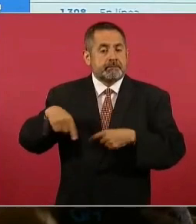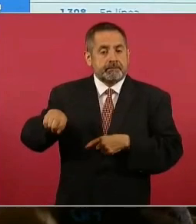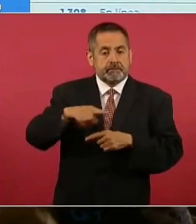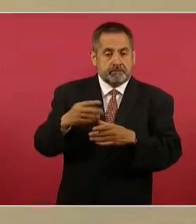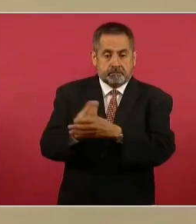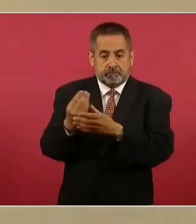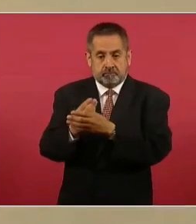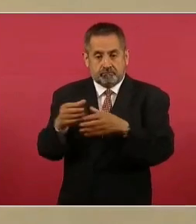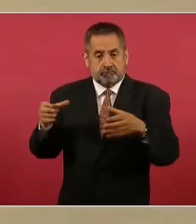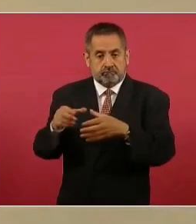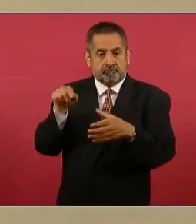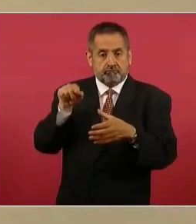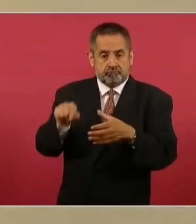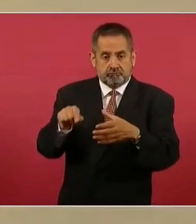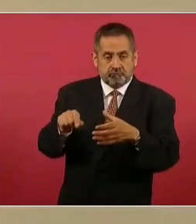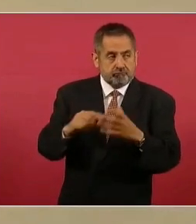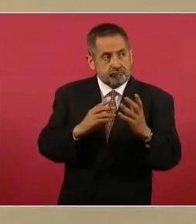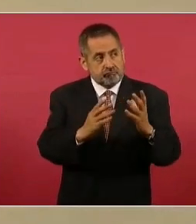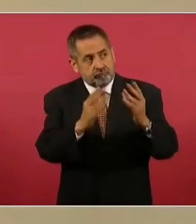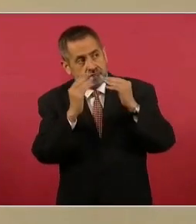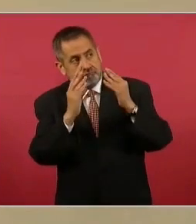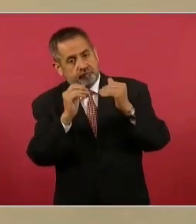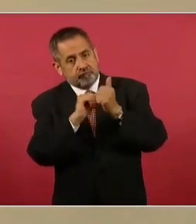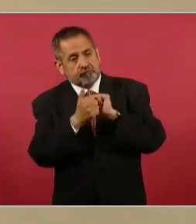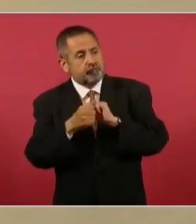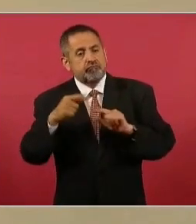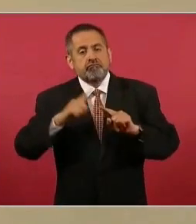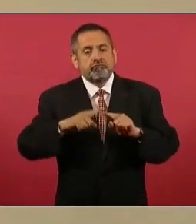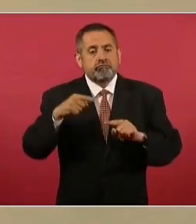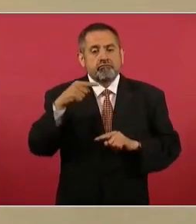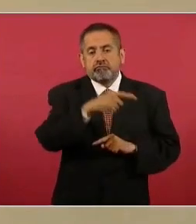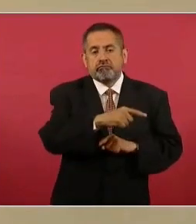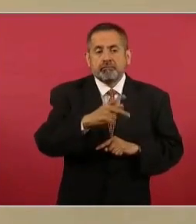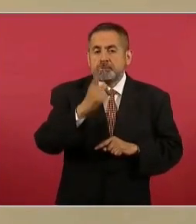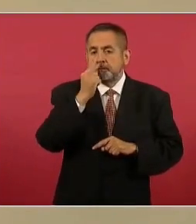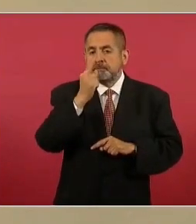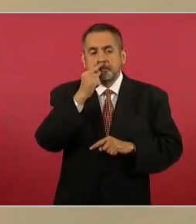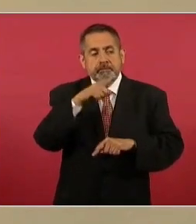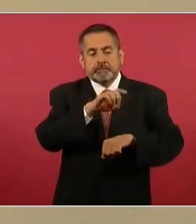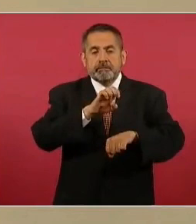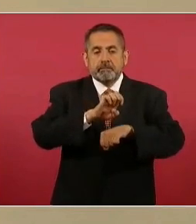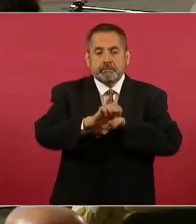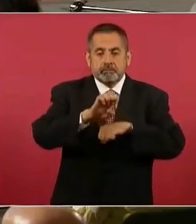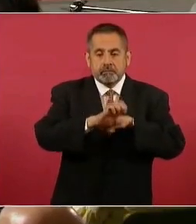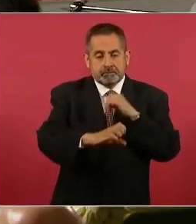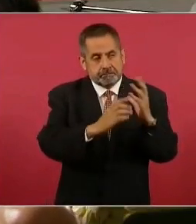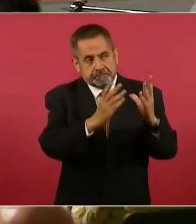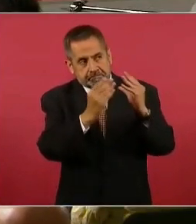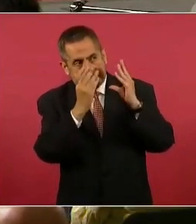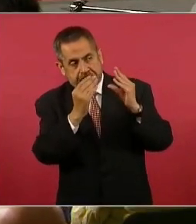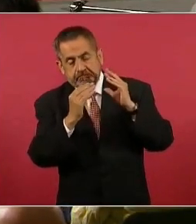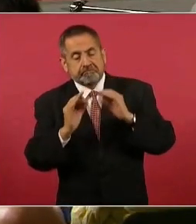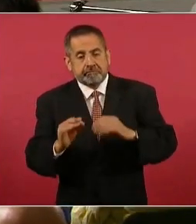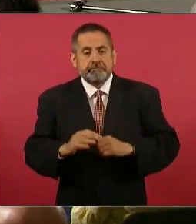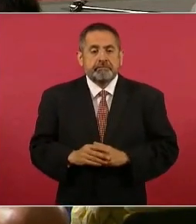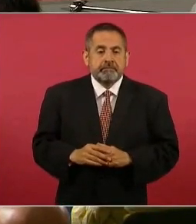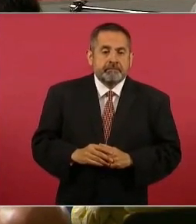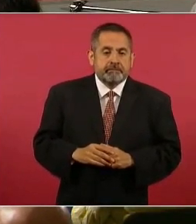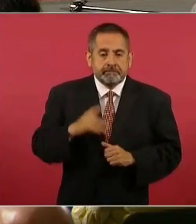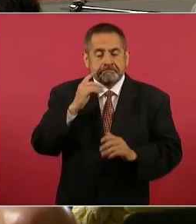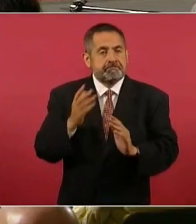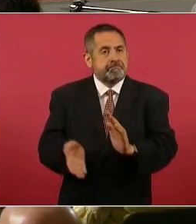curso que nos impartió la policía de ecuador adelante en cuanto a construcción de